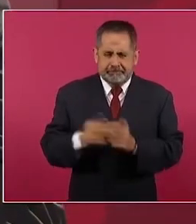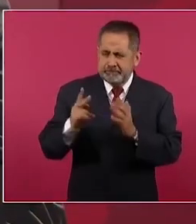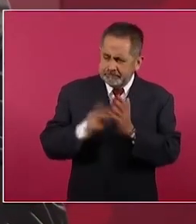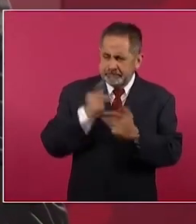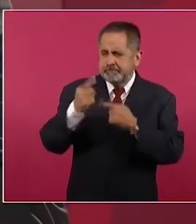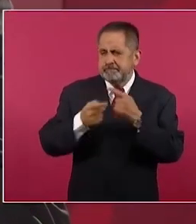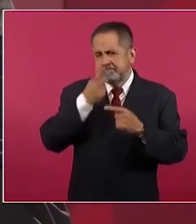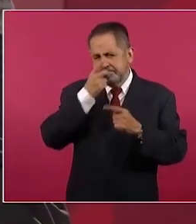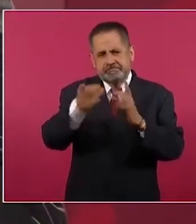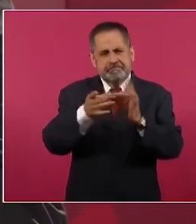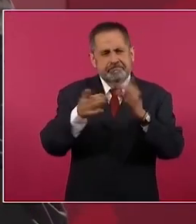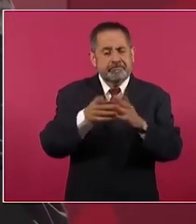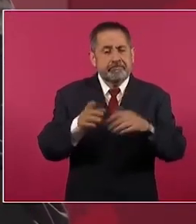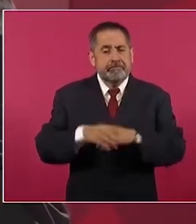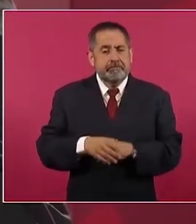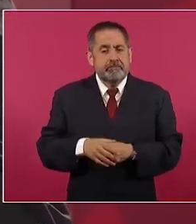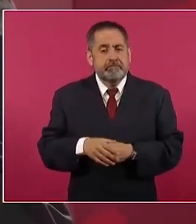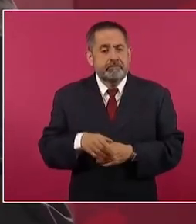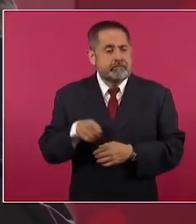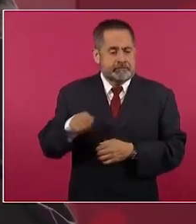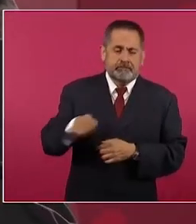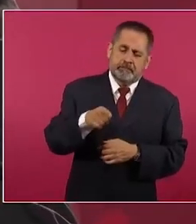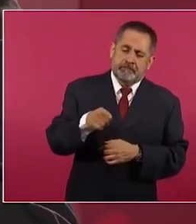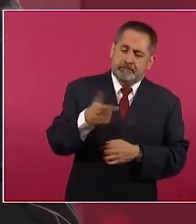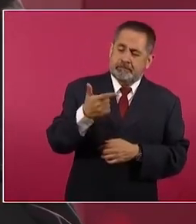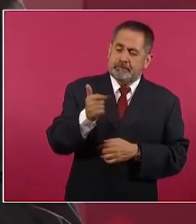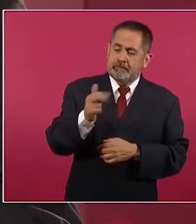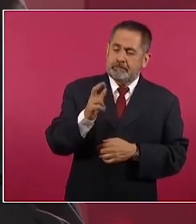repetirlo. Era el hombre fuerte.